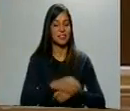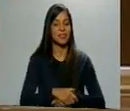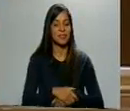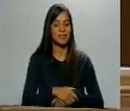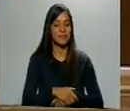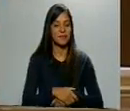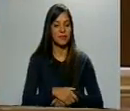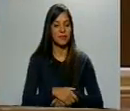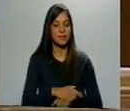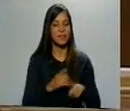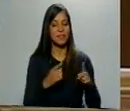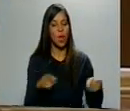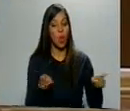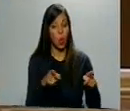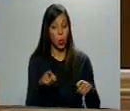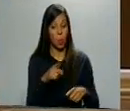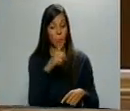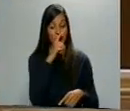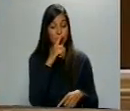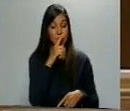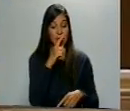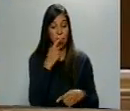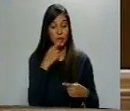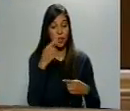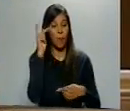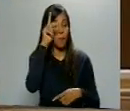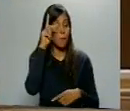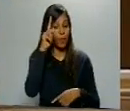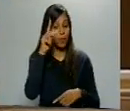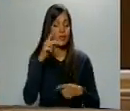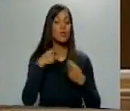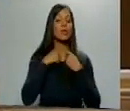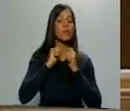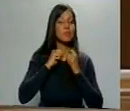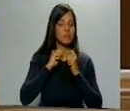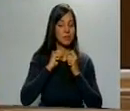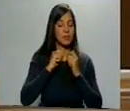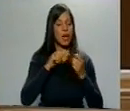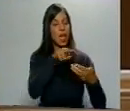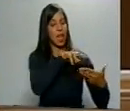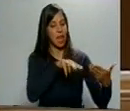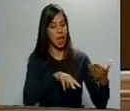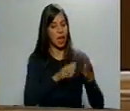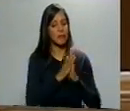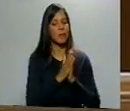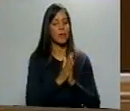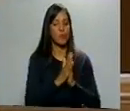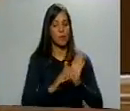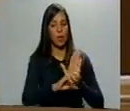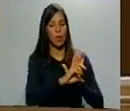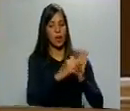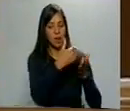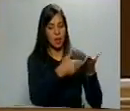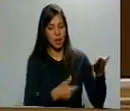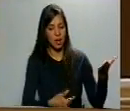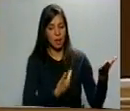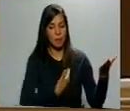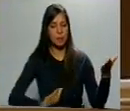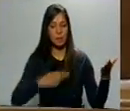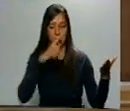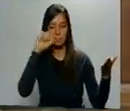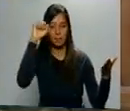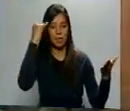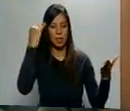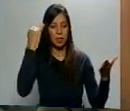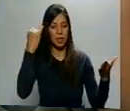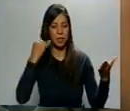Camacho, y cumpleañero, profesor Aristóbulo Turis, que dé lectura a la ley constitucional presentada por el presidente Nicolás Maduro.